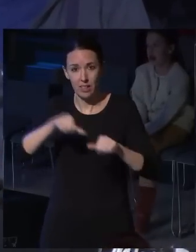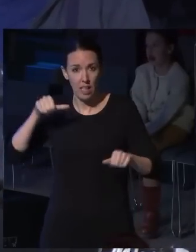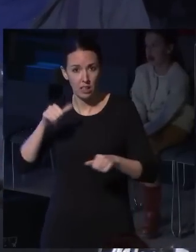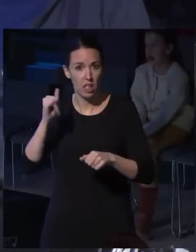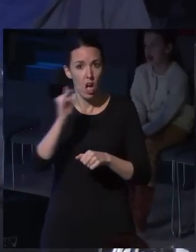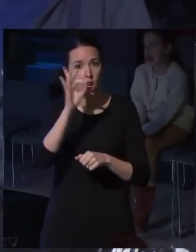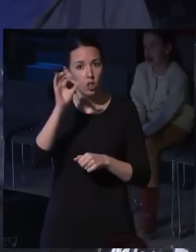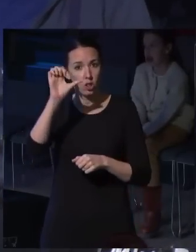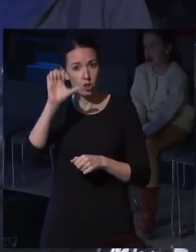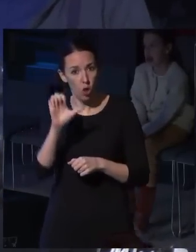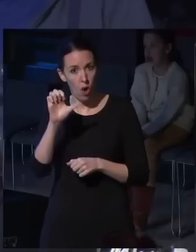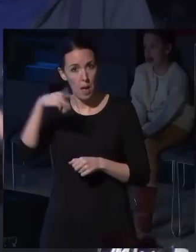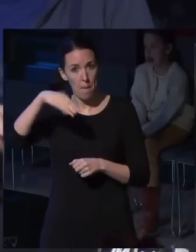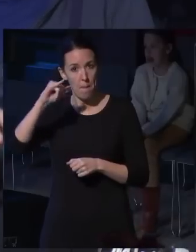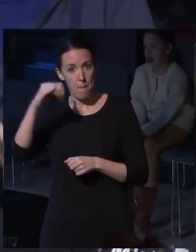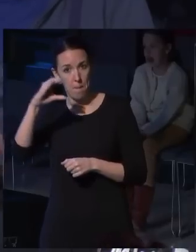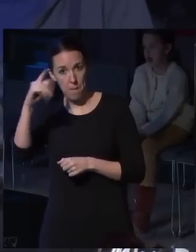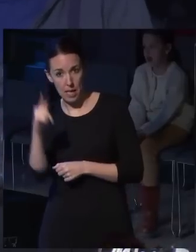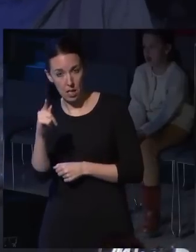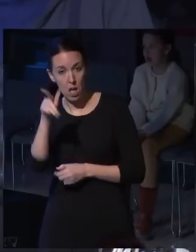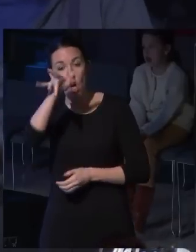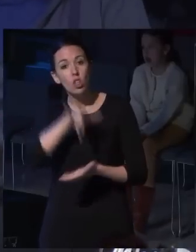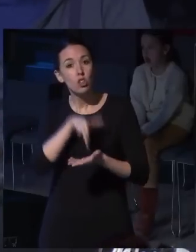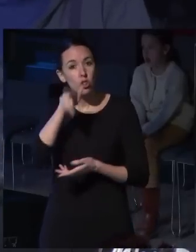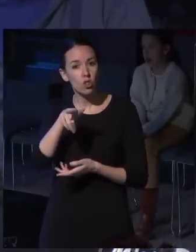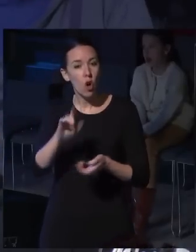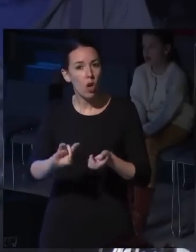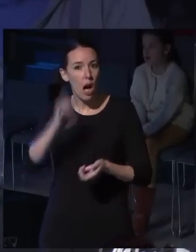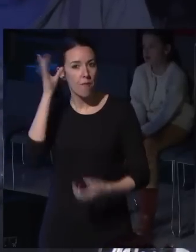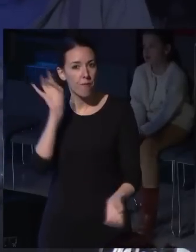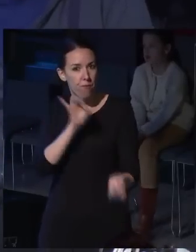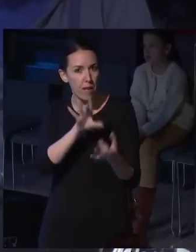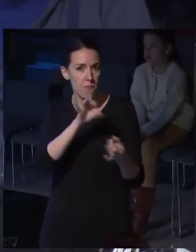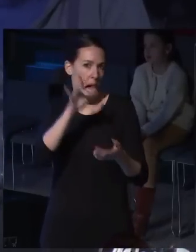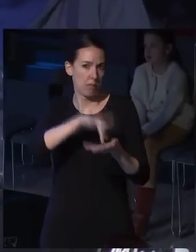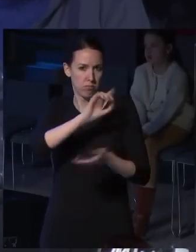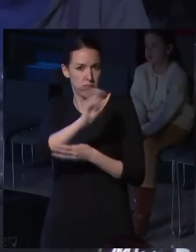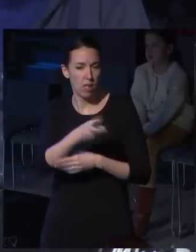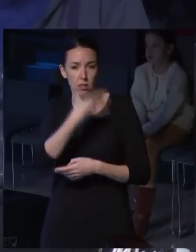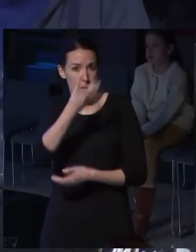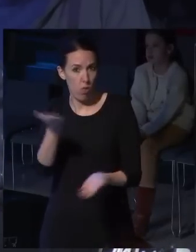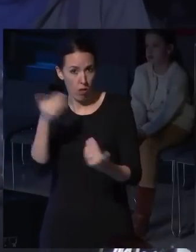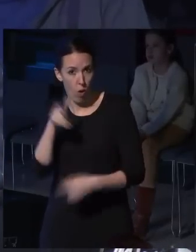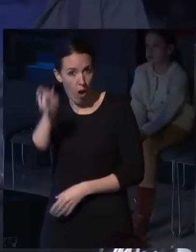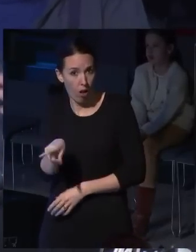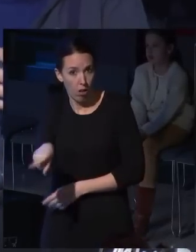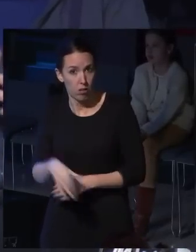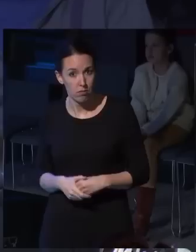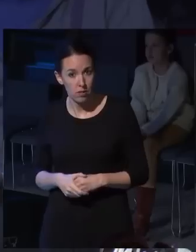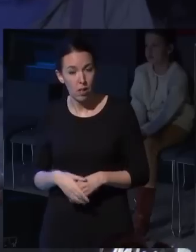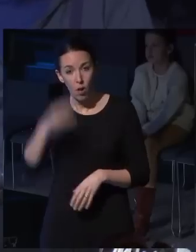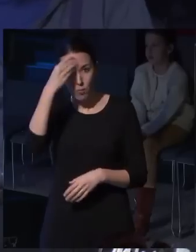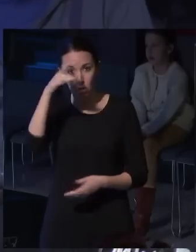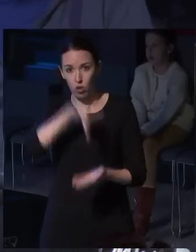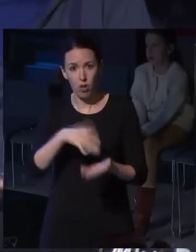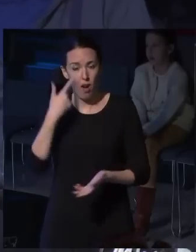Meek, y ese tipo llegó fue el que inventó el feedback y todo eso, y ese era muy desvergonzado. Entonces yo creo que le ha